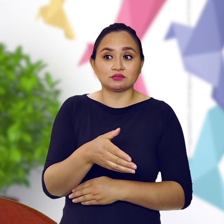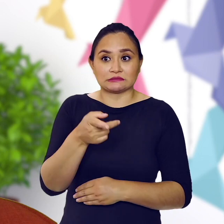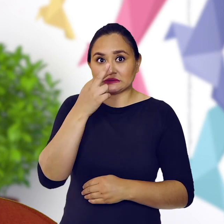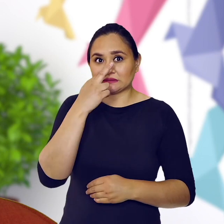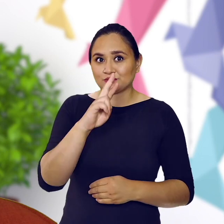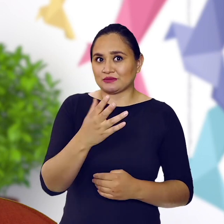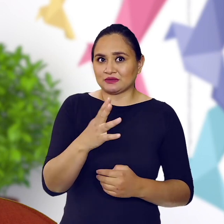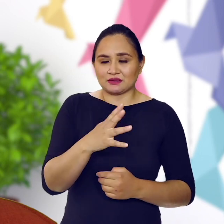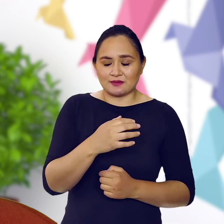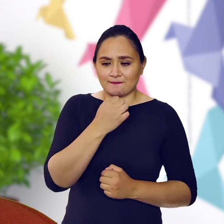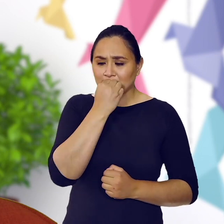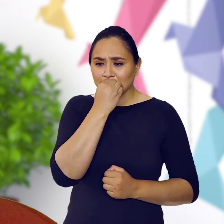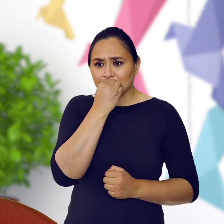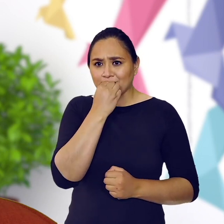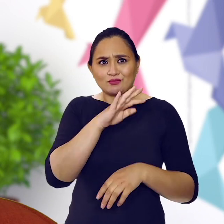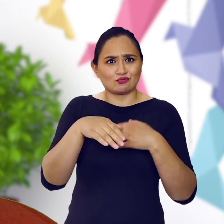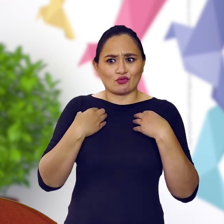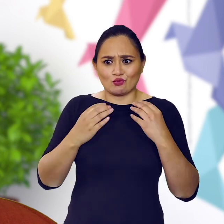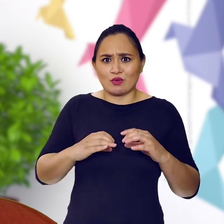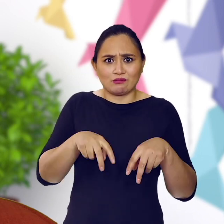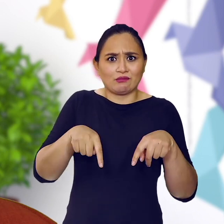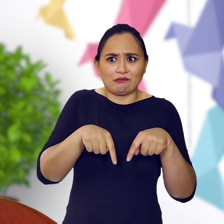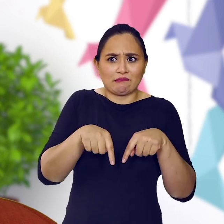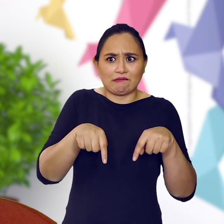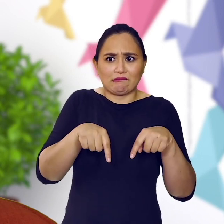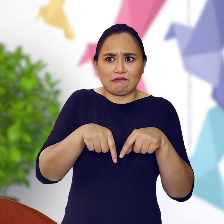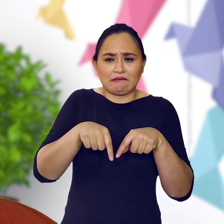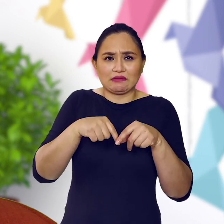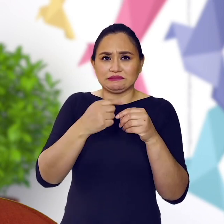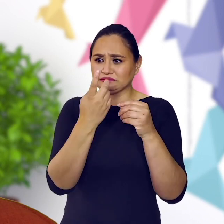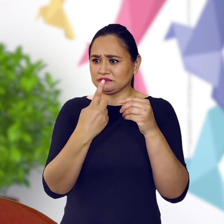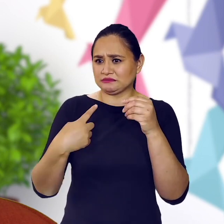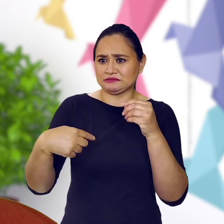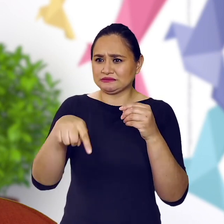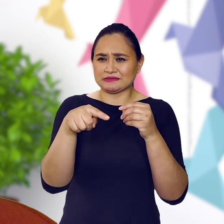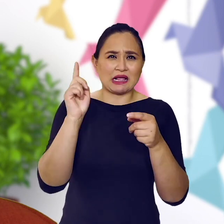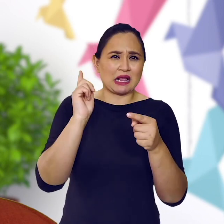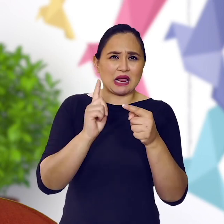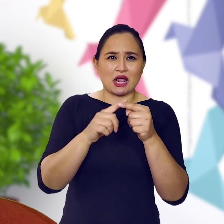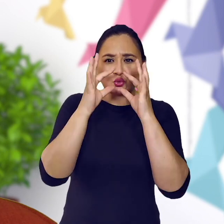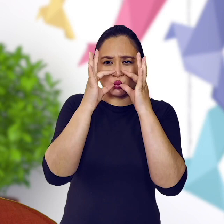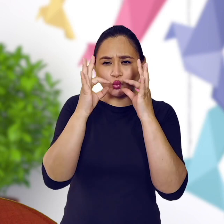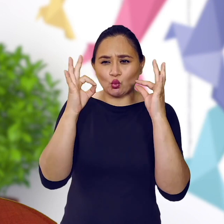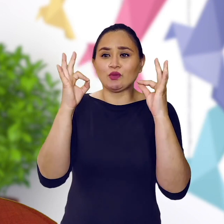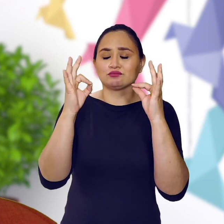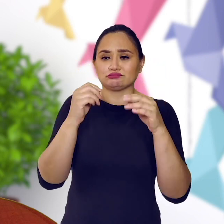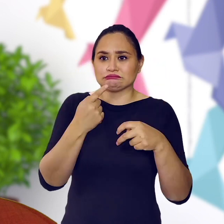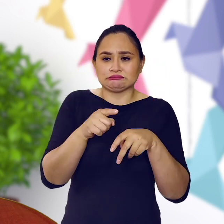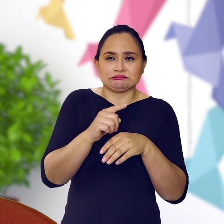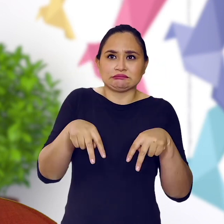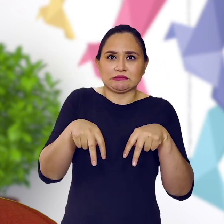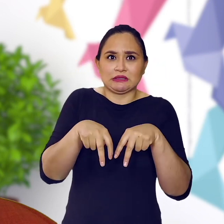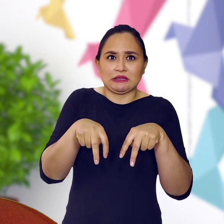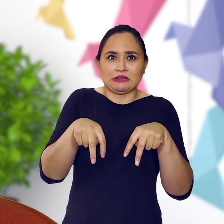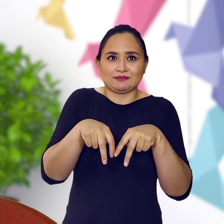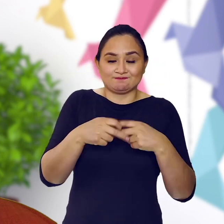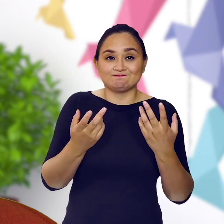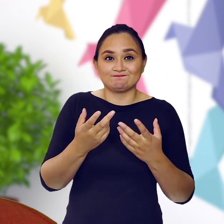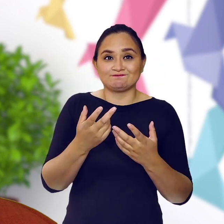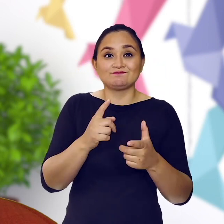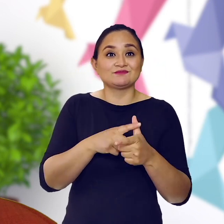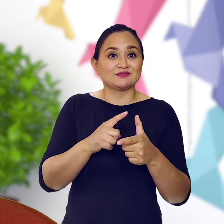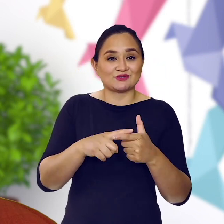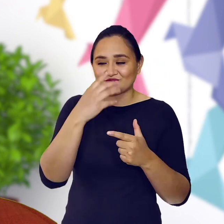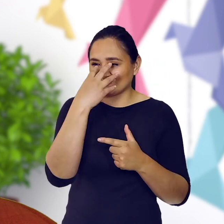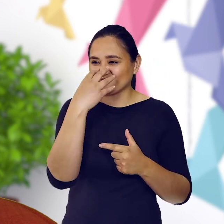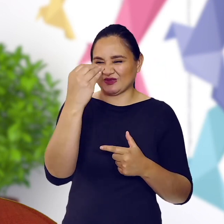quedó callado mientras sentía que le temblaba todo el cuerpo, desde su larga cola hasta el último de sus bigotes. Entonces, el zorro